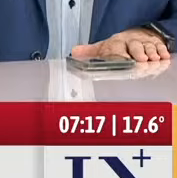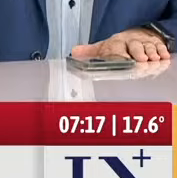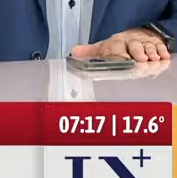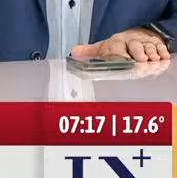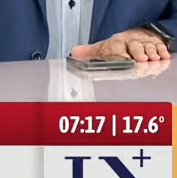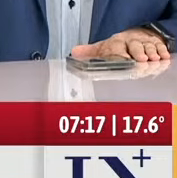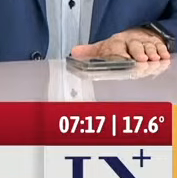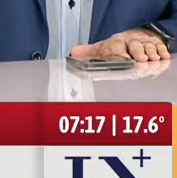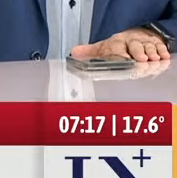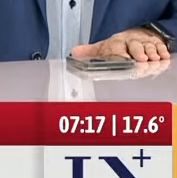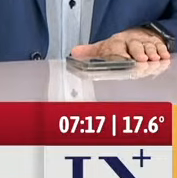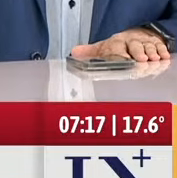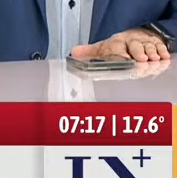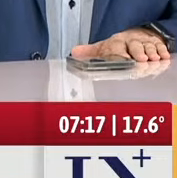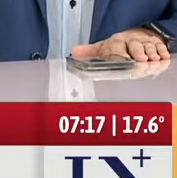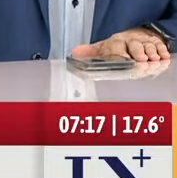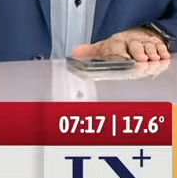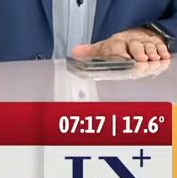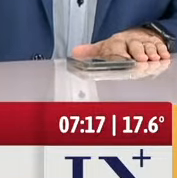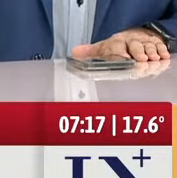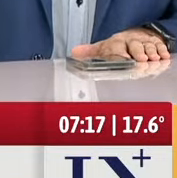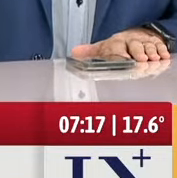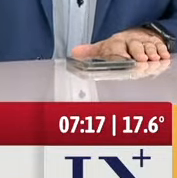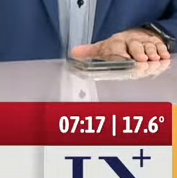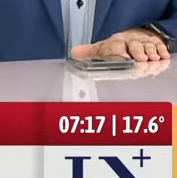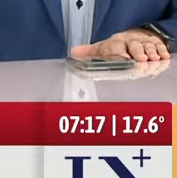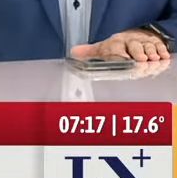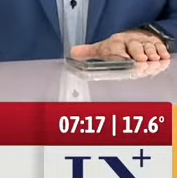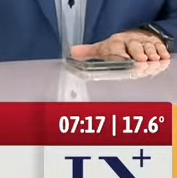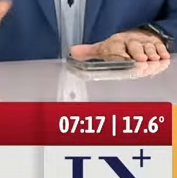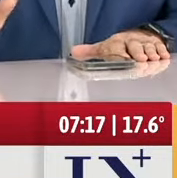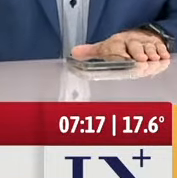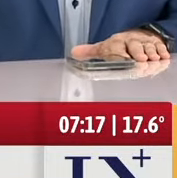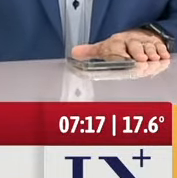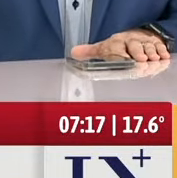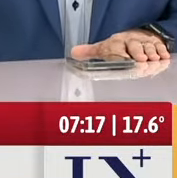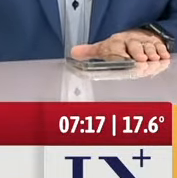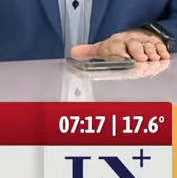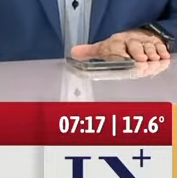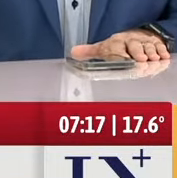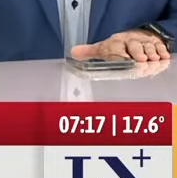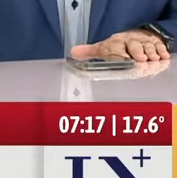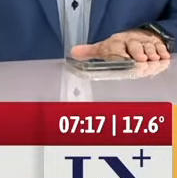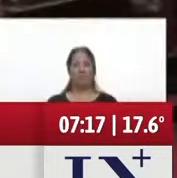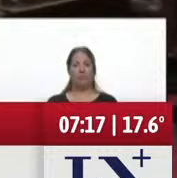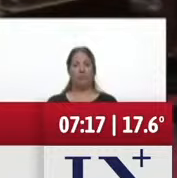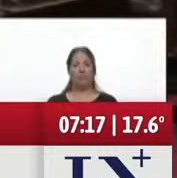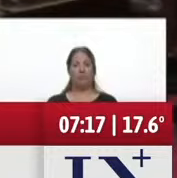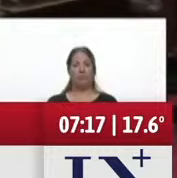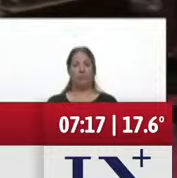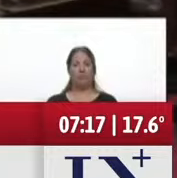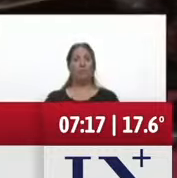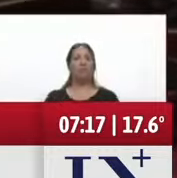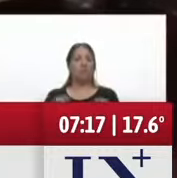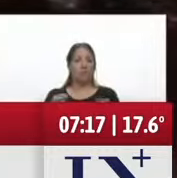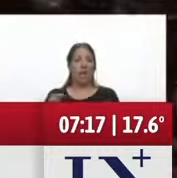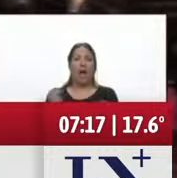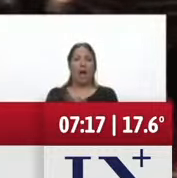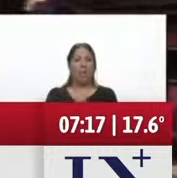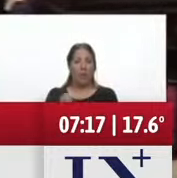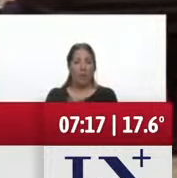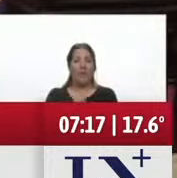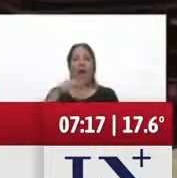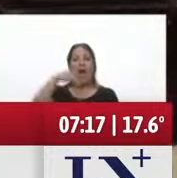guarden las formas, aunque sea. ¿Te puedo agregar algo? ¿Viste Lustó, no? Lustó sí. está, ¿dónde está? Hay otro senador también que hace así con la manito de atrás. Sí, pero Lustó se